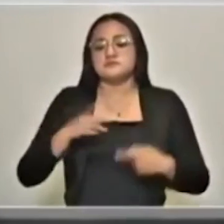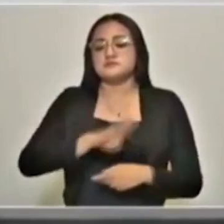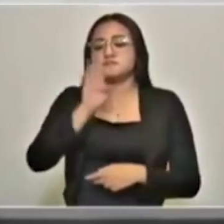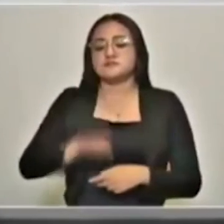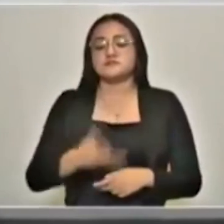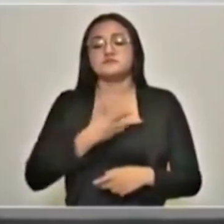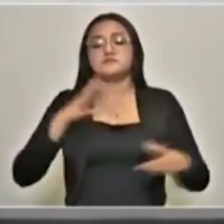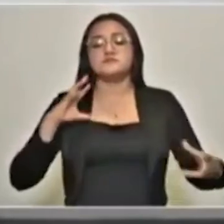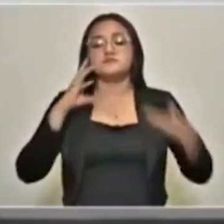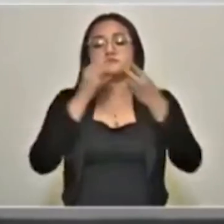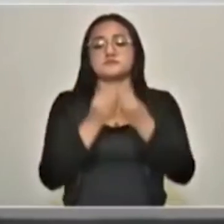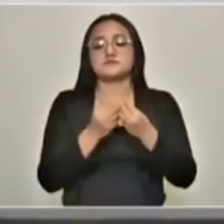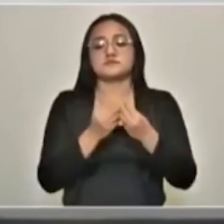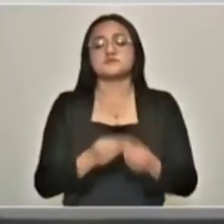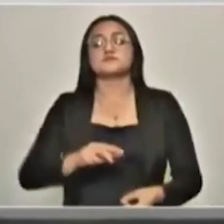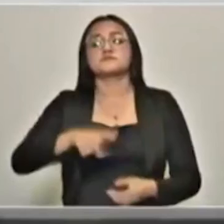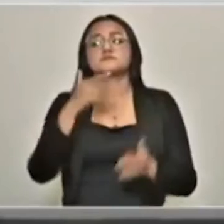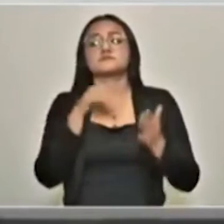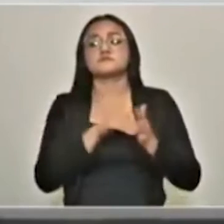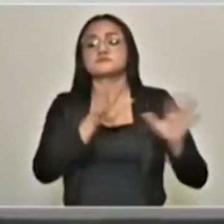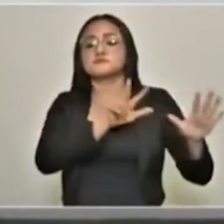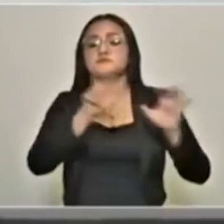a las defunciones, tenemos un acumulado de